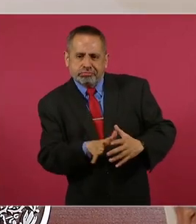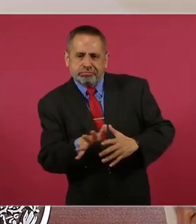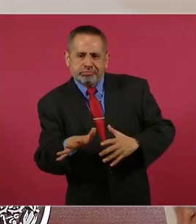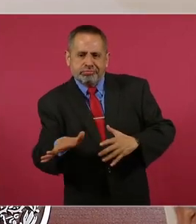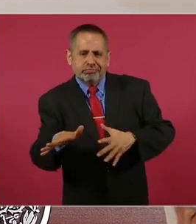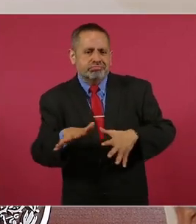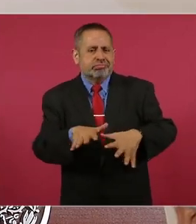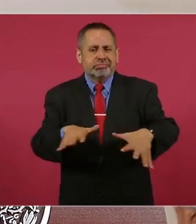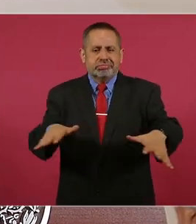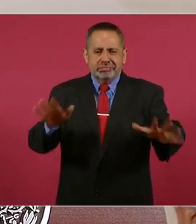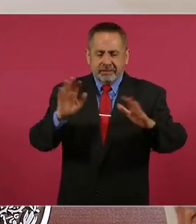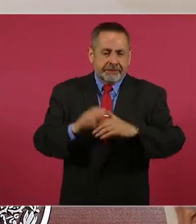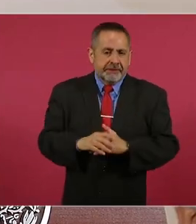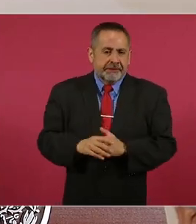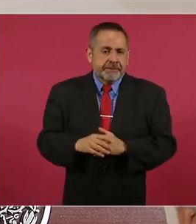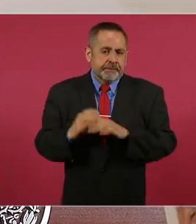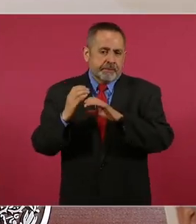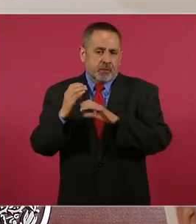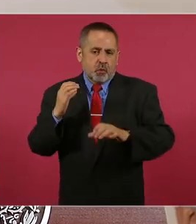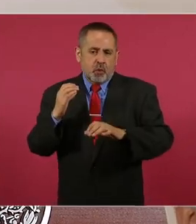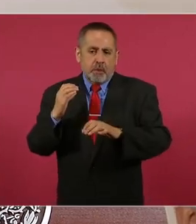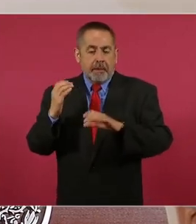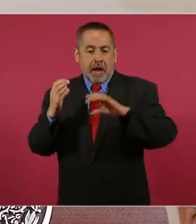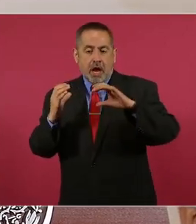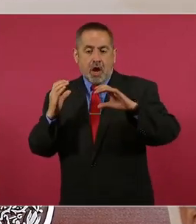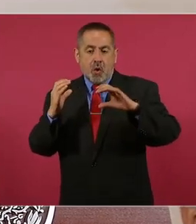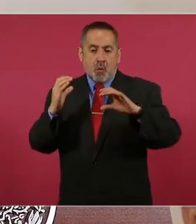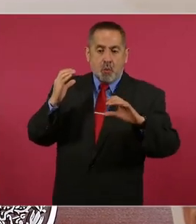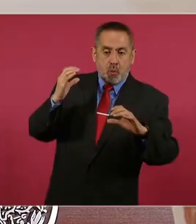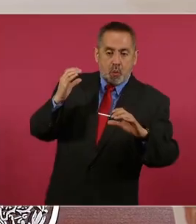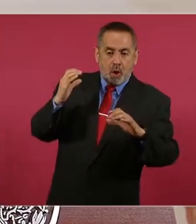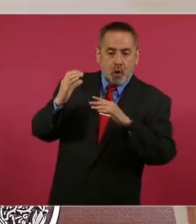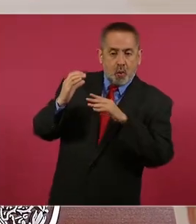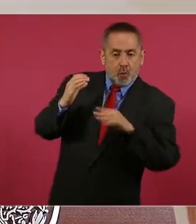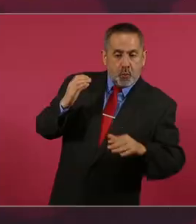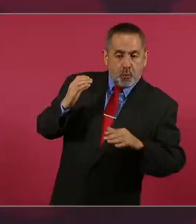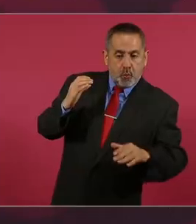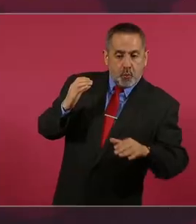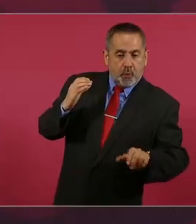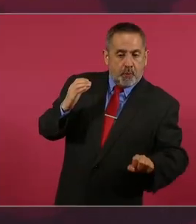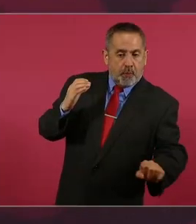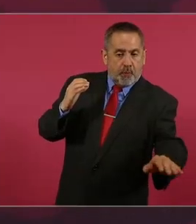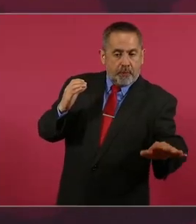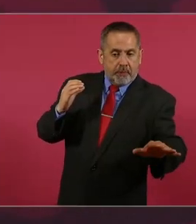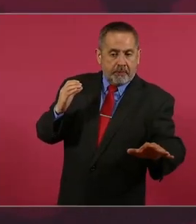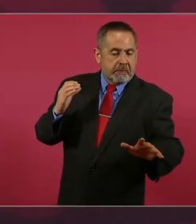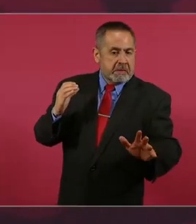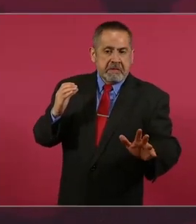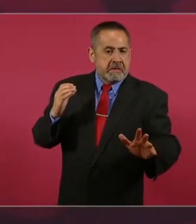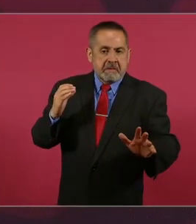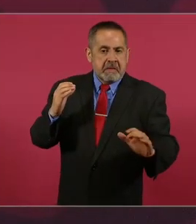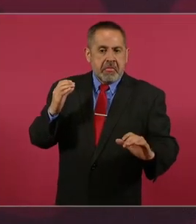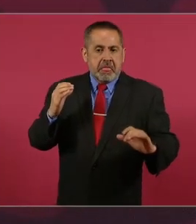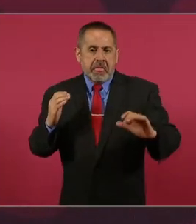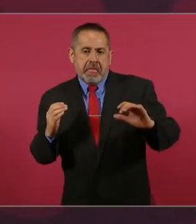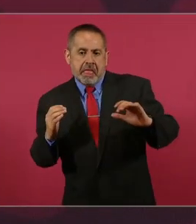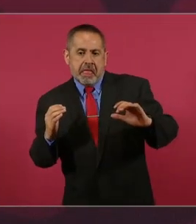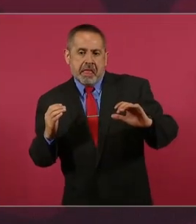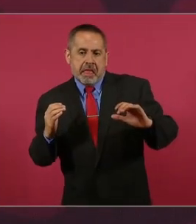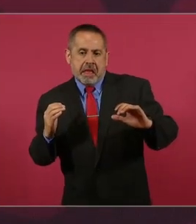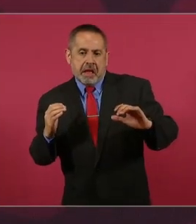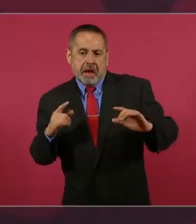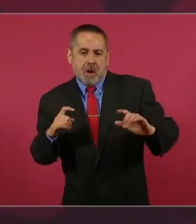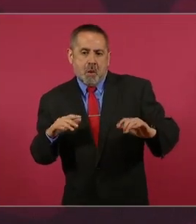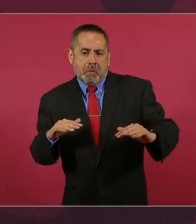ha perdido la pendiente y en temporadas de lluvia se corría